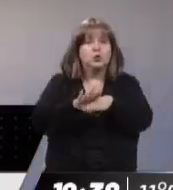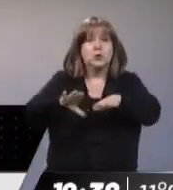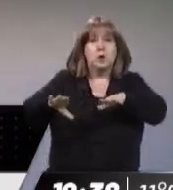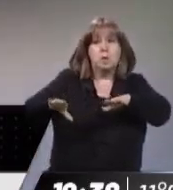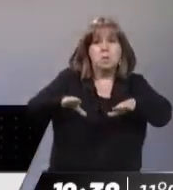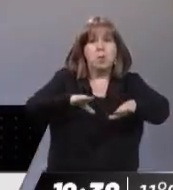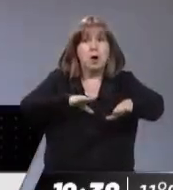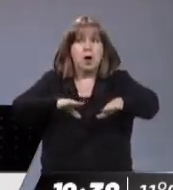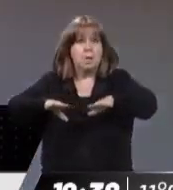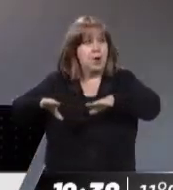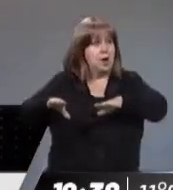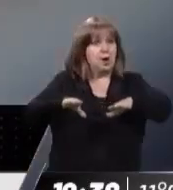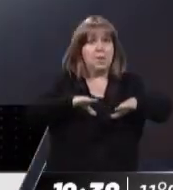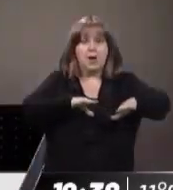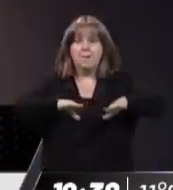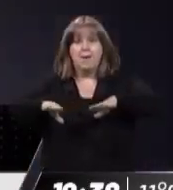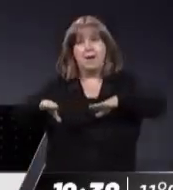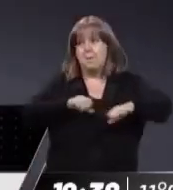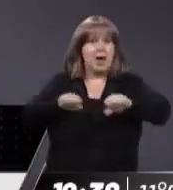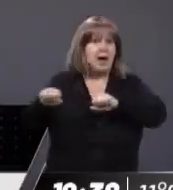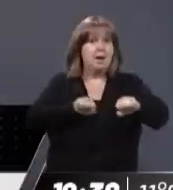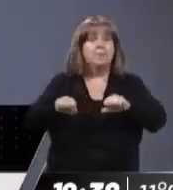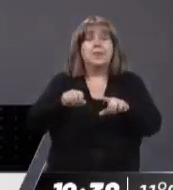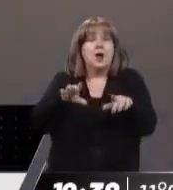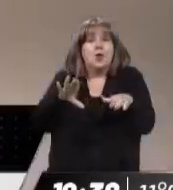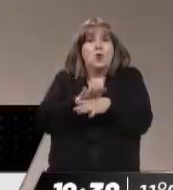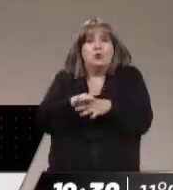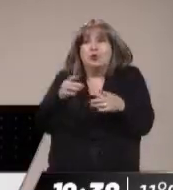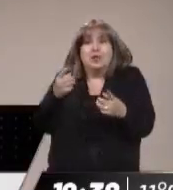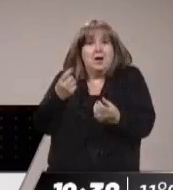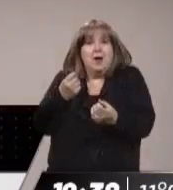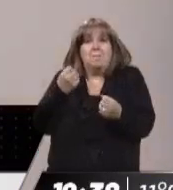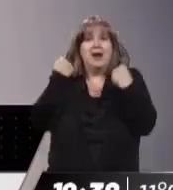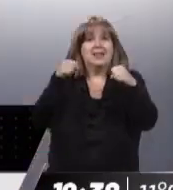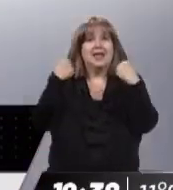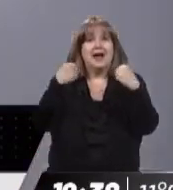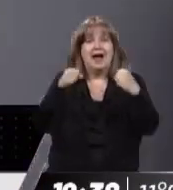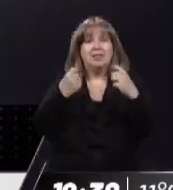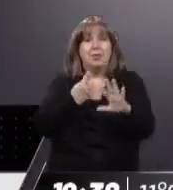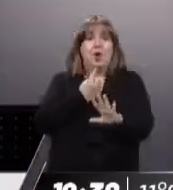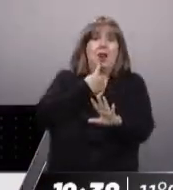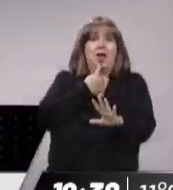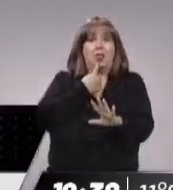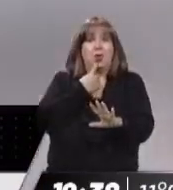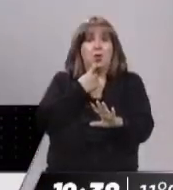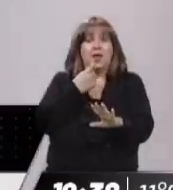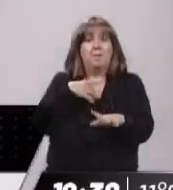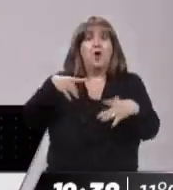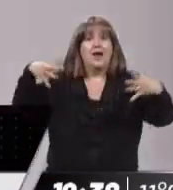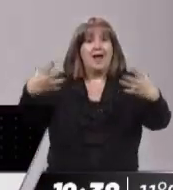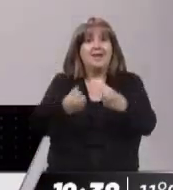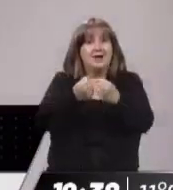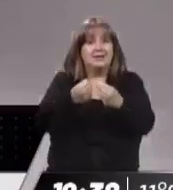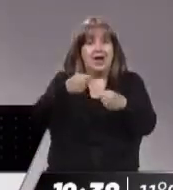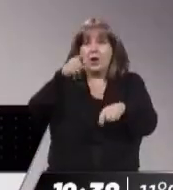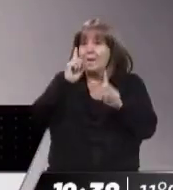Colima donde fue el epicentro en realidad cerca de la costa se dieron cuenta por el Terrible movimiento las imágenes se han